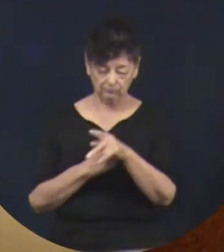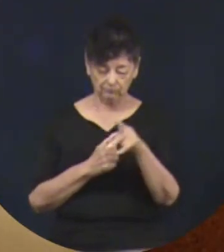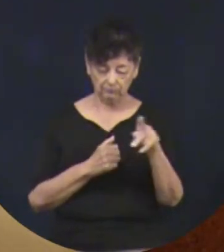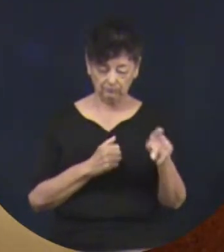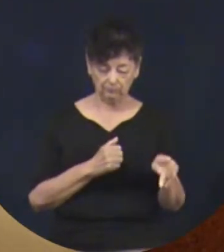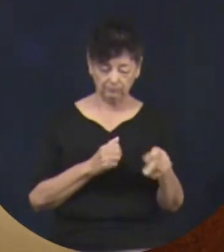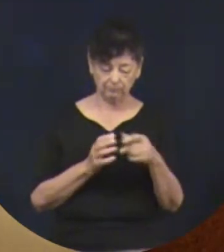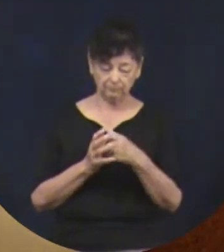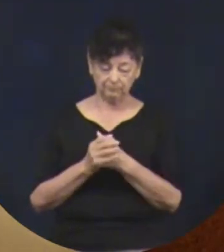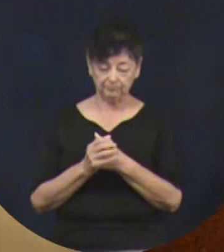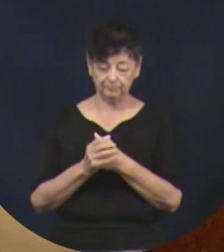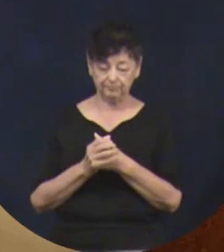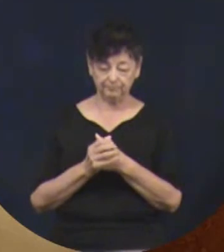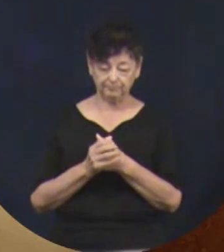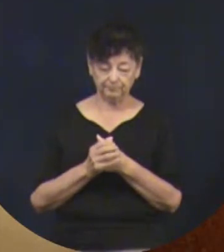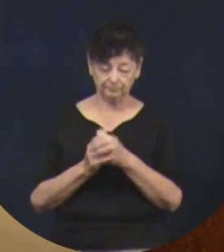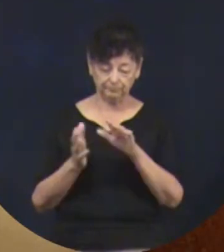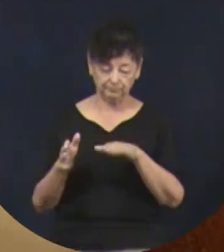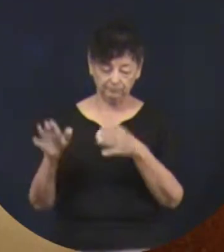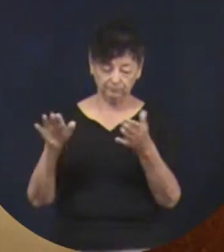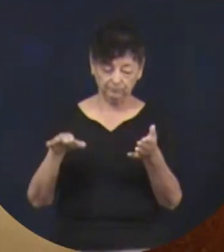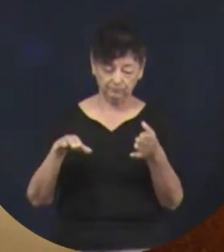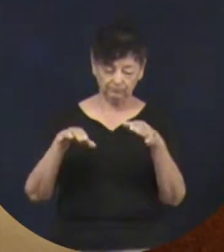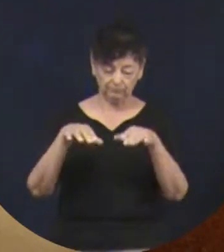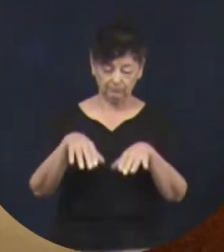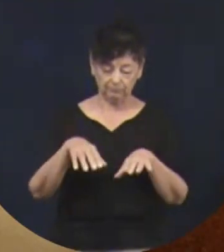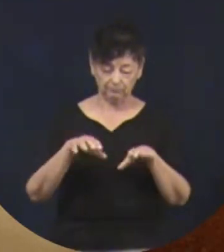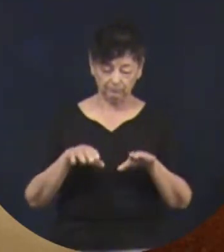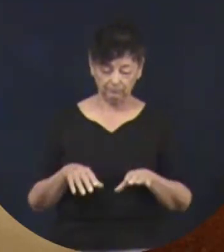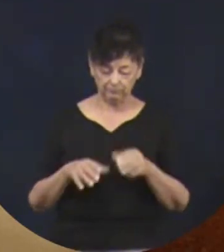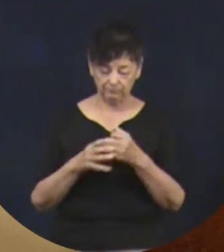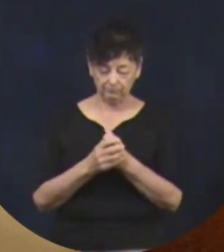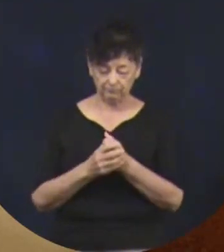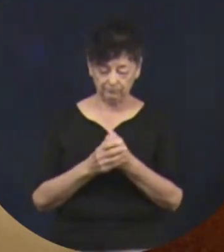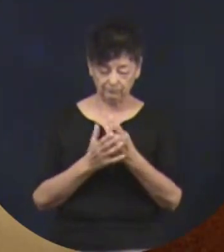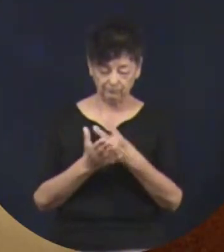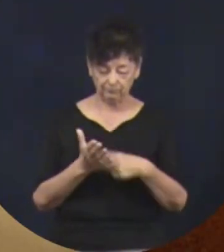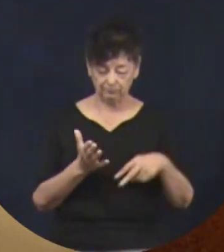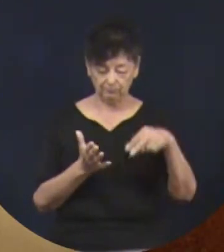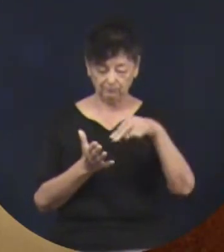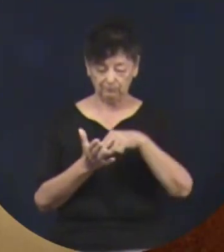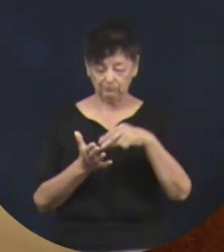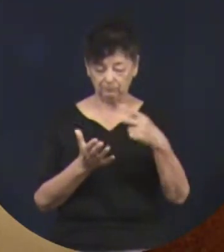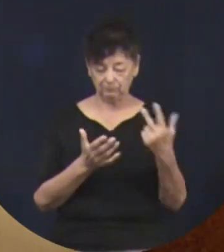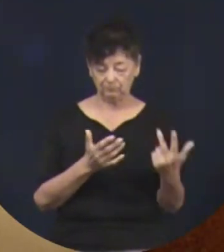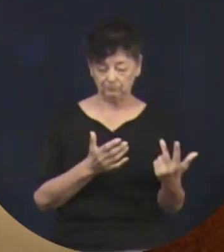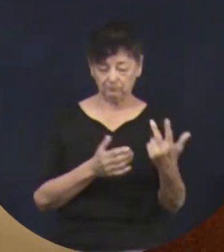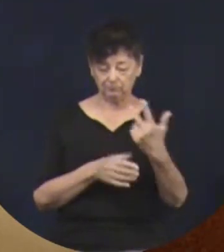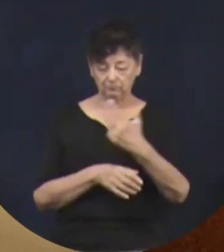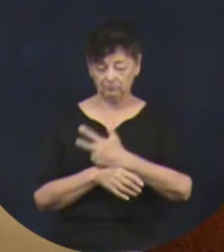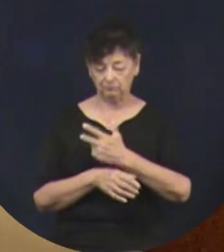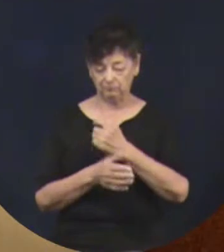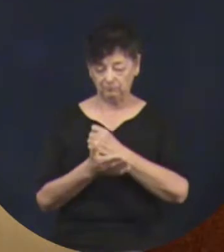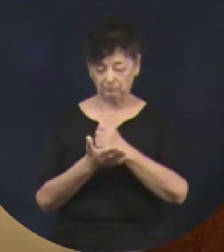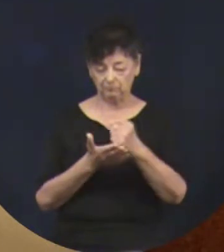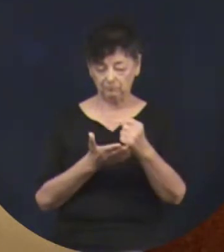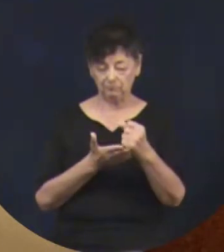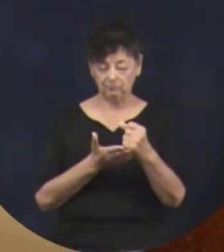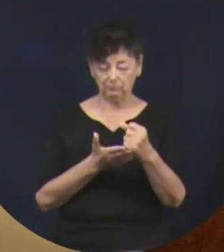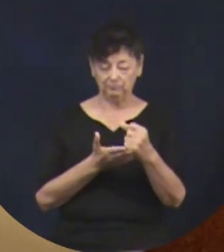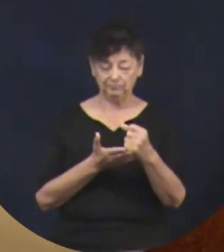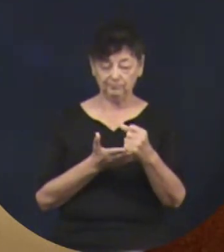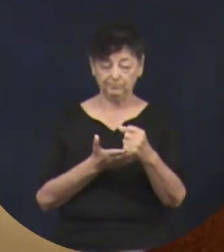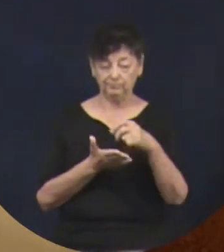de Poncio Pilato. Padeció y fue sepultado y resucitó al tercer día según las